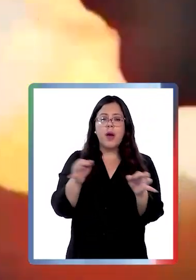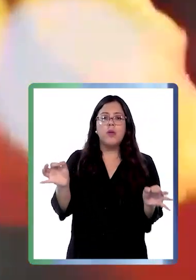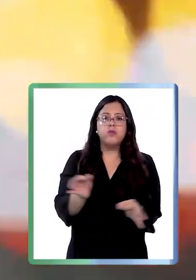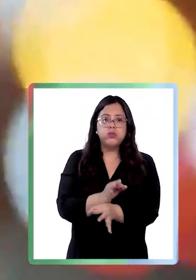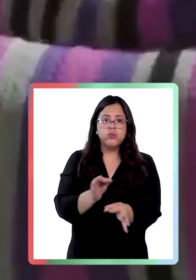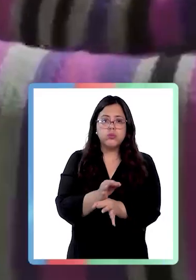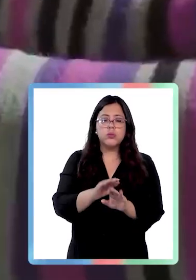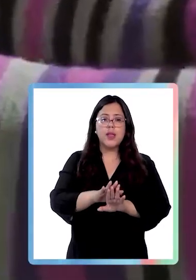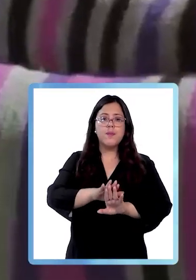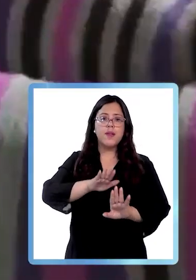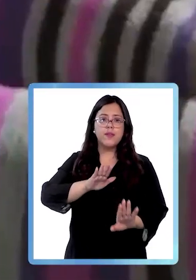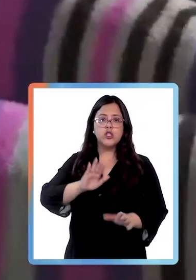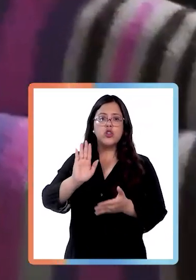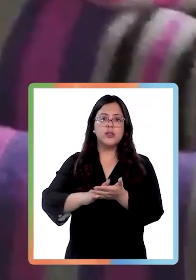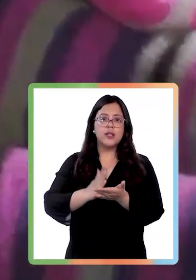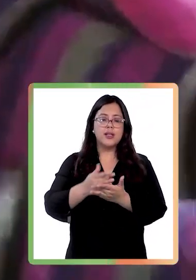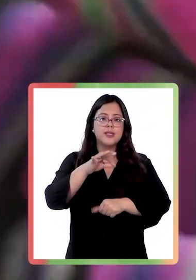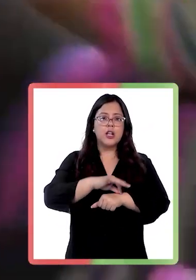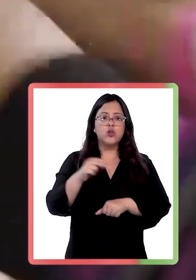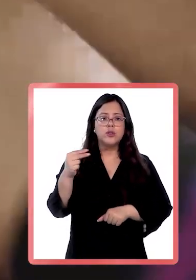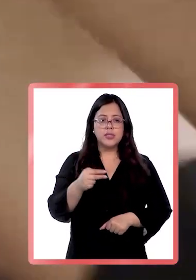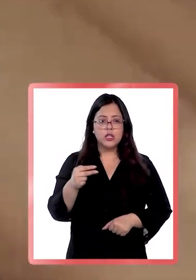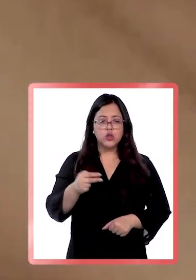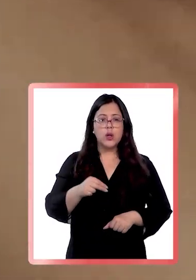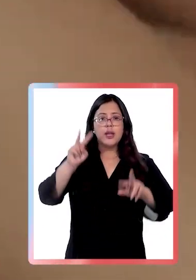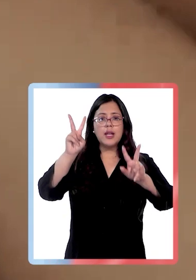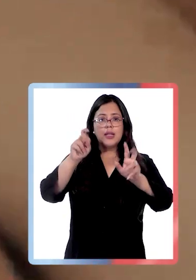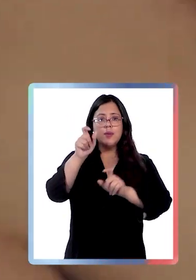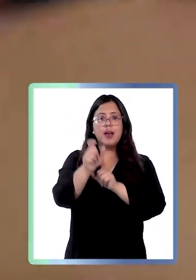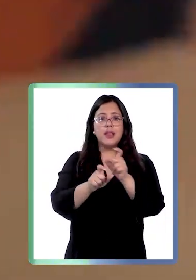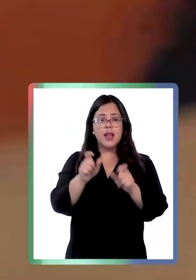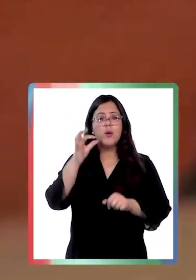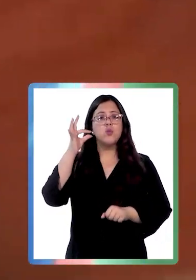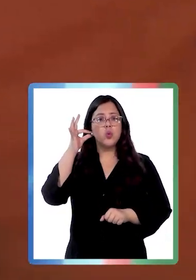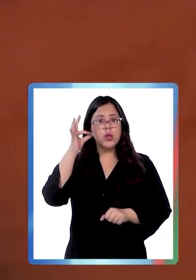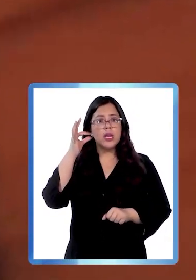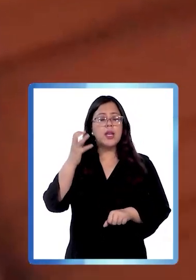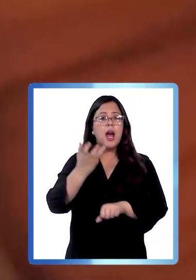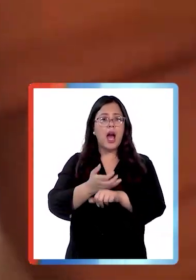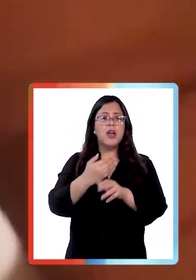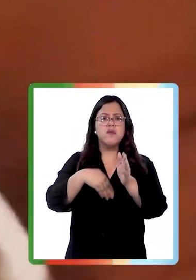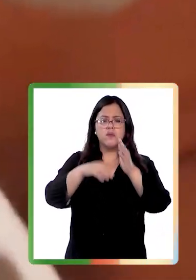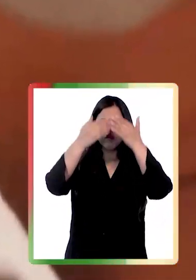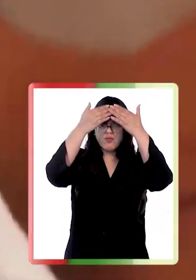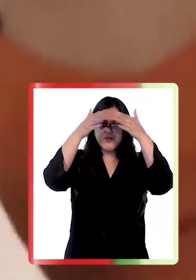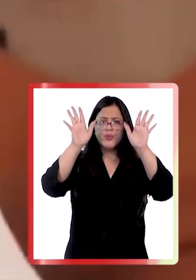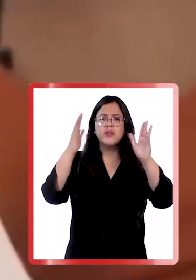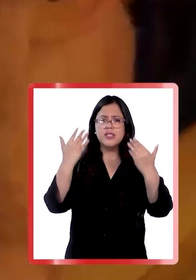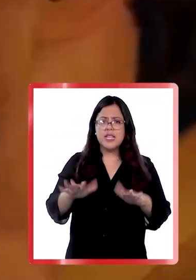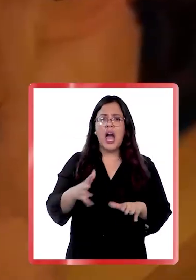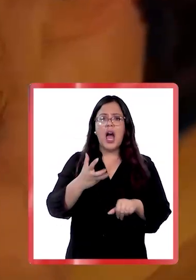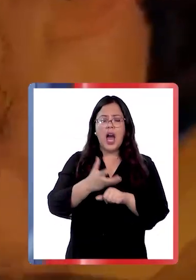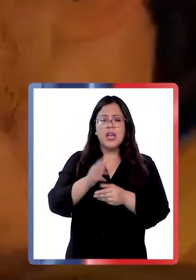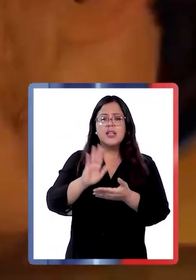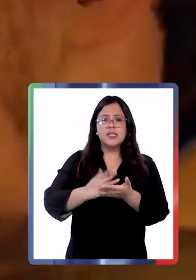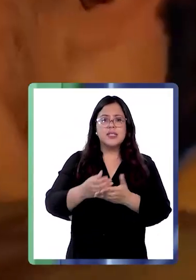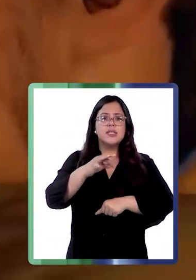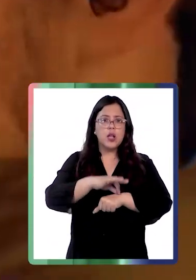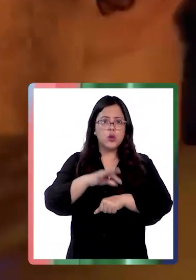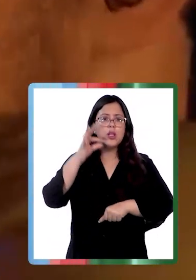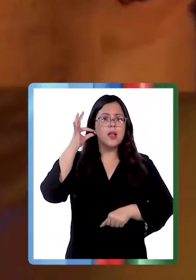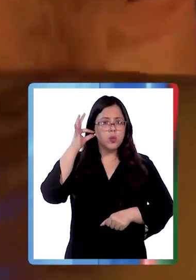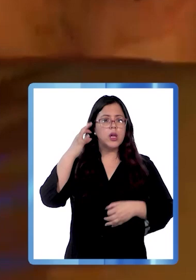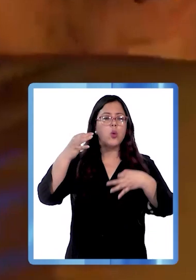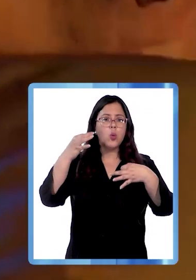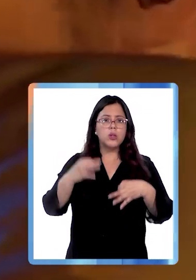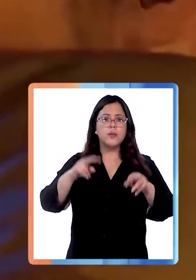incorporada la consejería y prevención en salud sexual. En el caso de las mujeres sí hay más apertura porque también está la